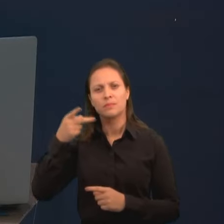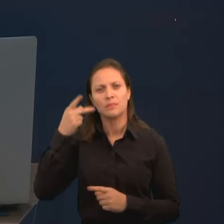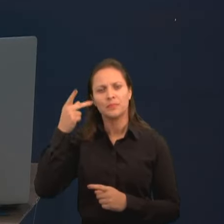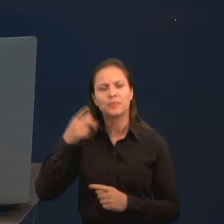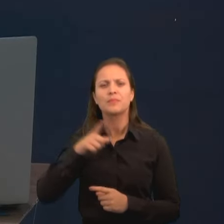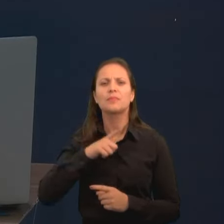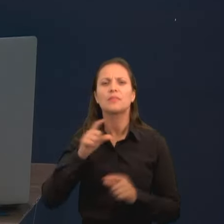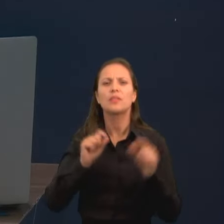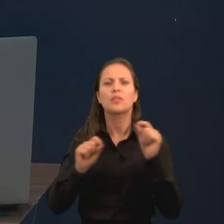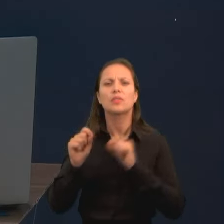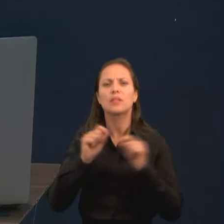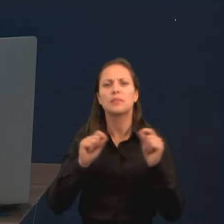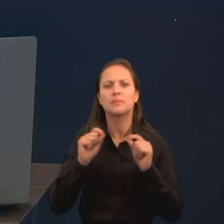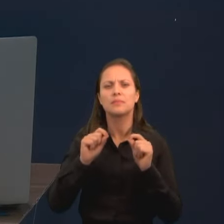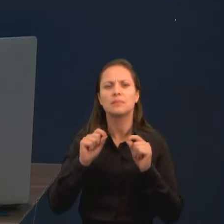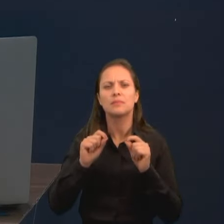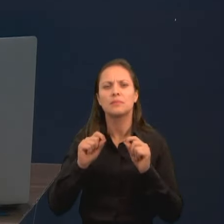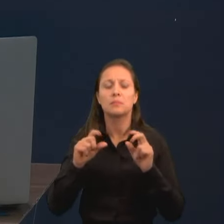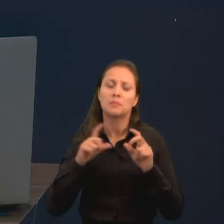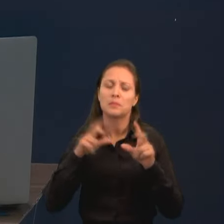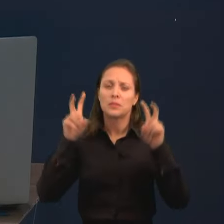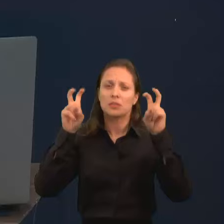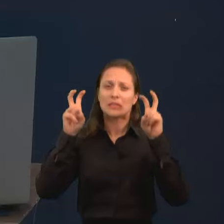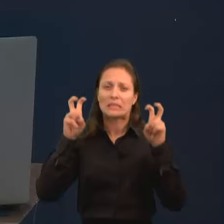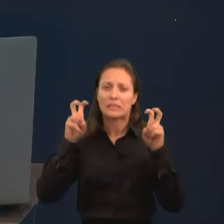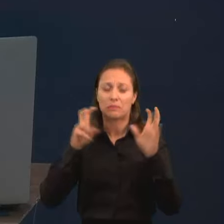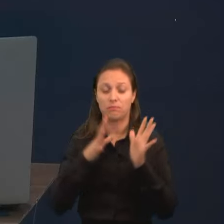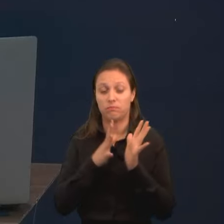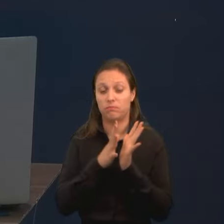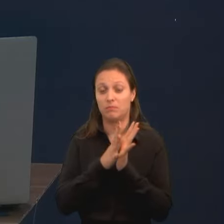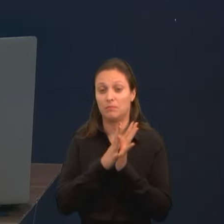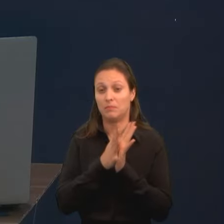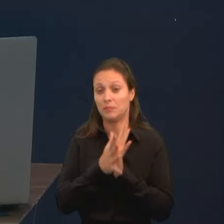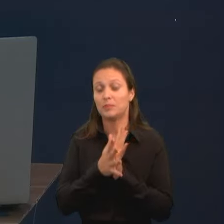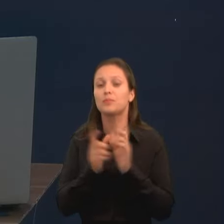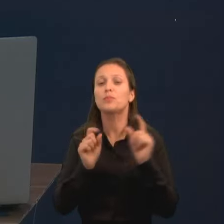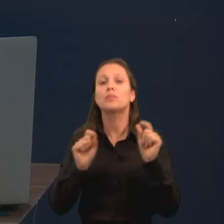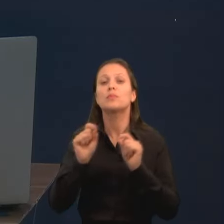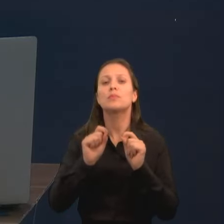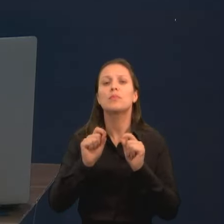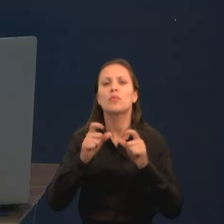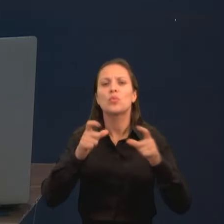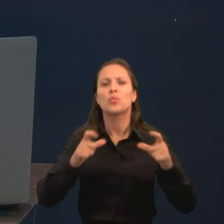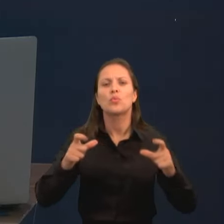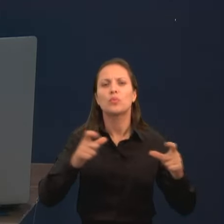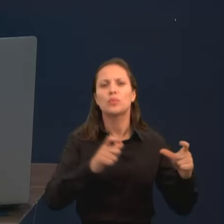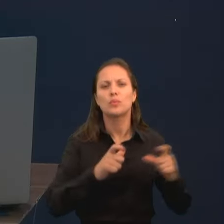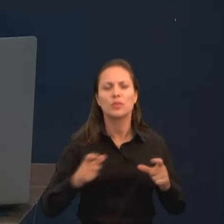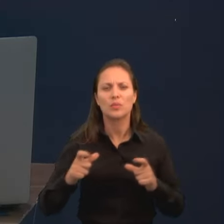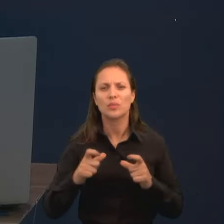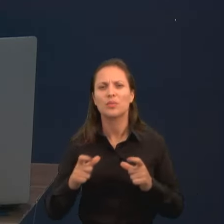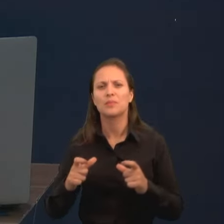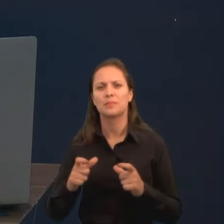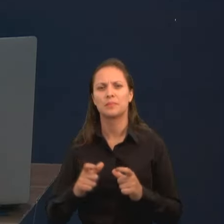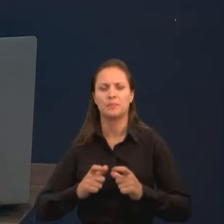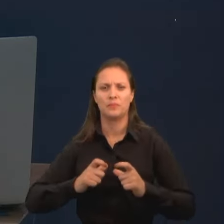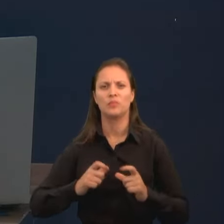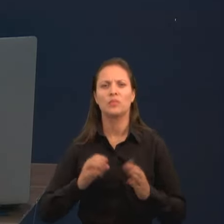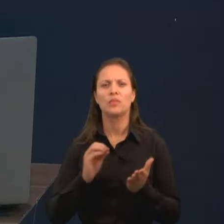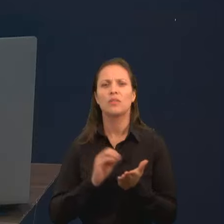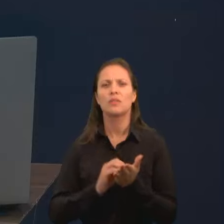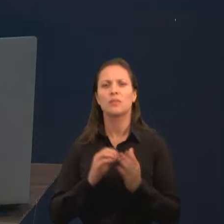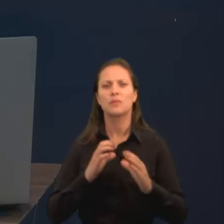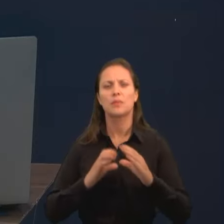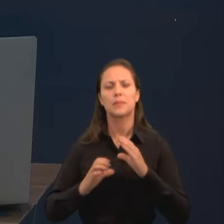políticos con un abordaje tan extremista y tan radical que incluso no